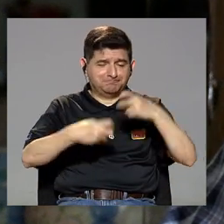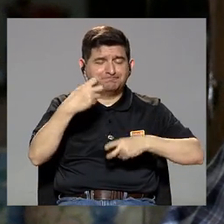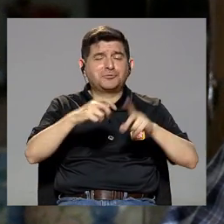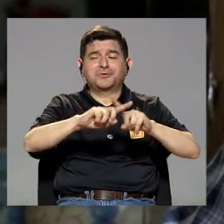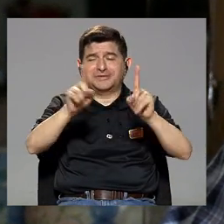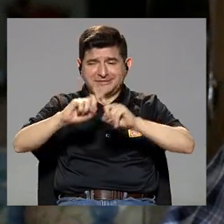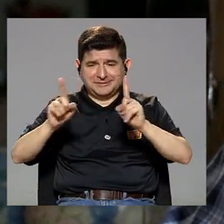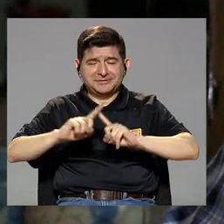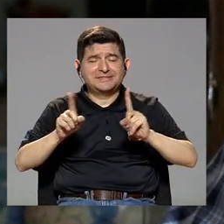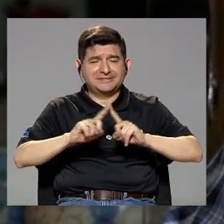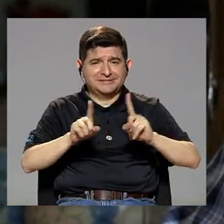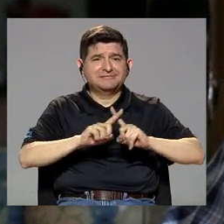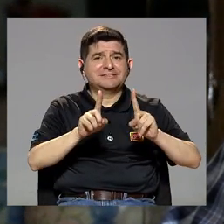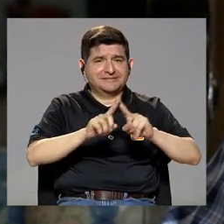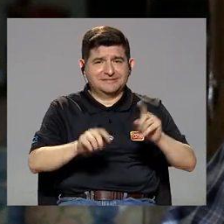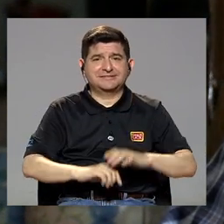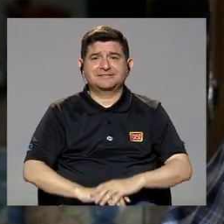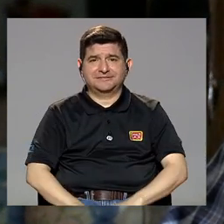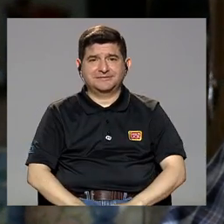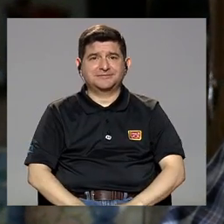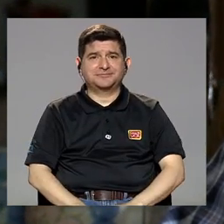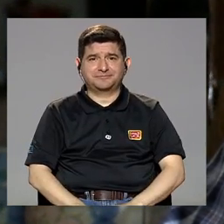verdad qué